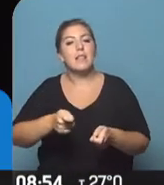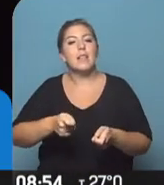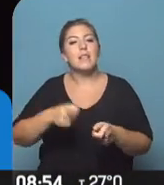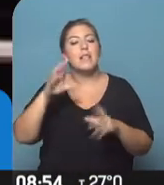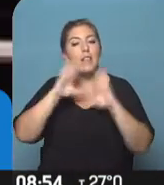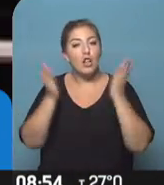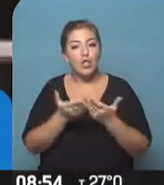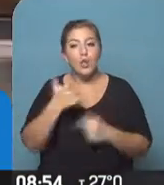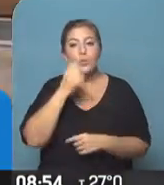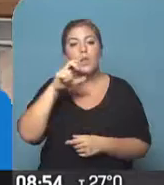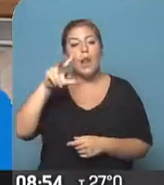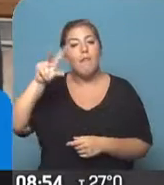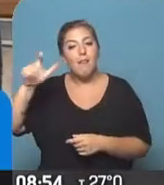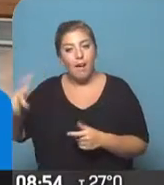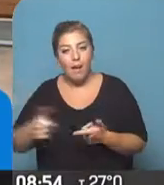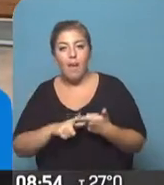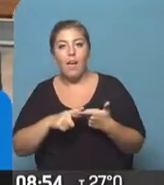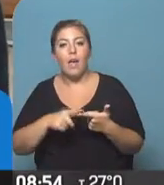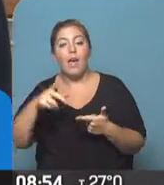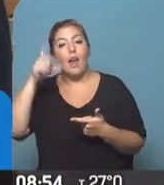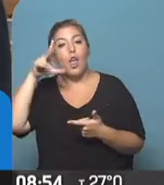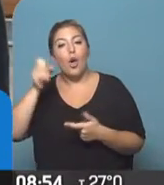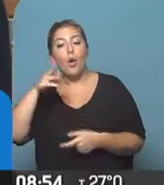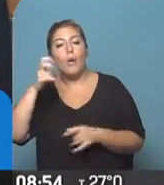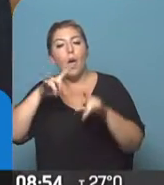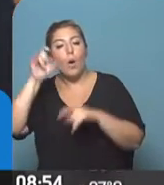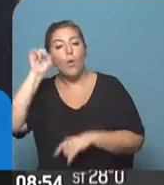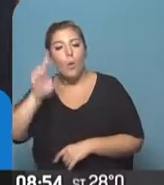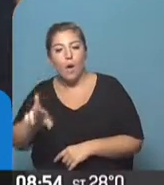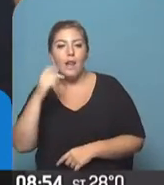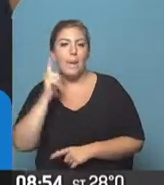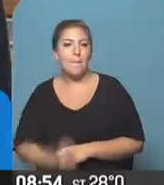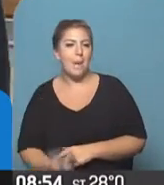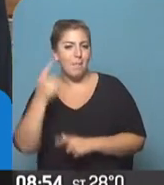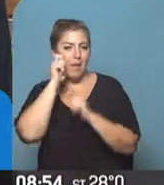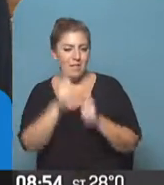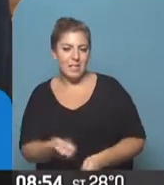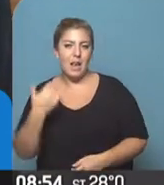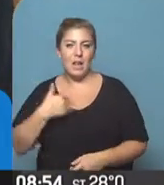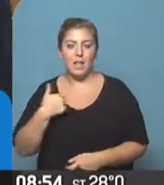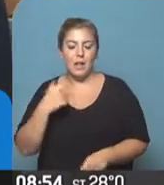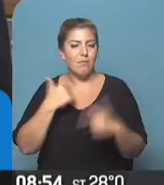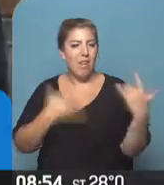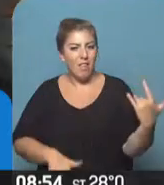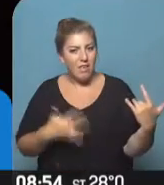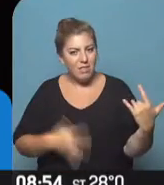Momposina, Susana Vaca, Leo Brauer, que hizo su primera visita a la Argentina, una de las grandes referencias de la